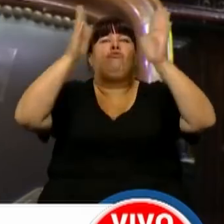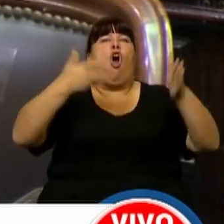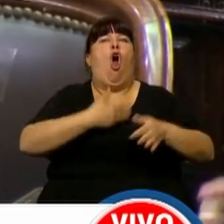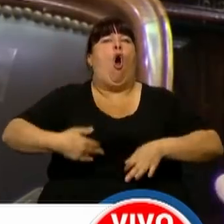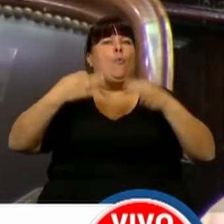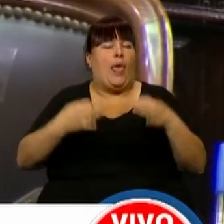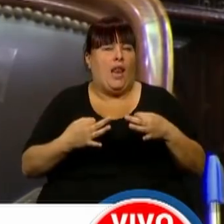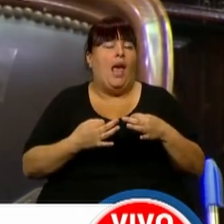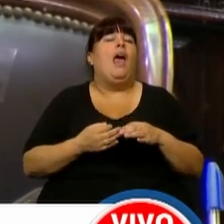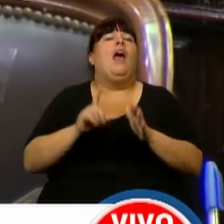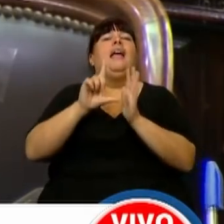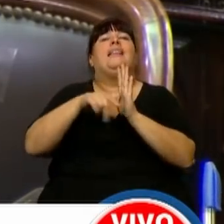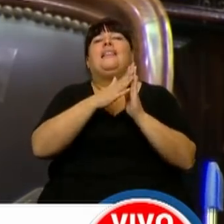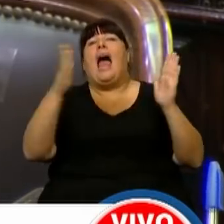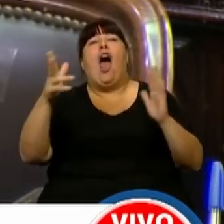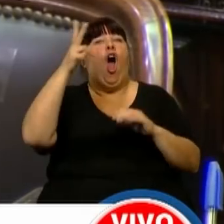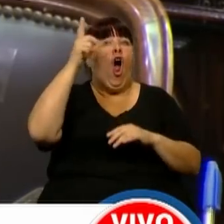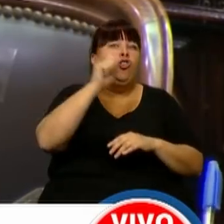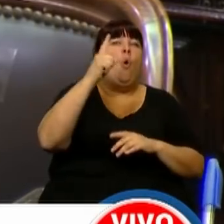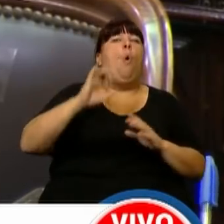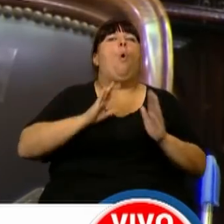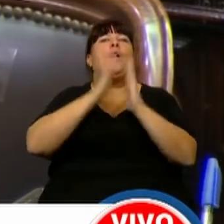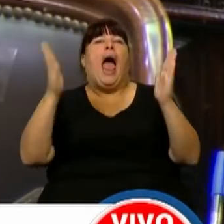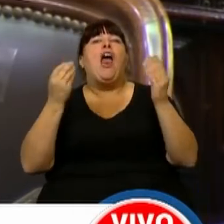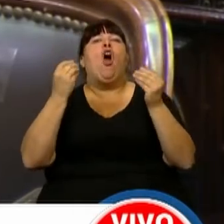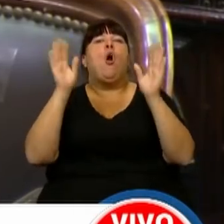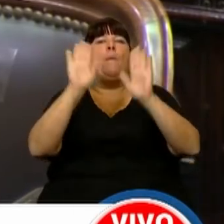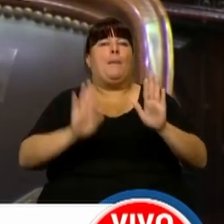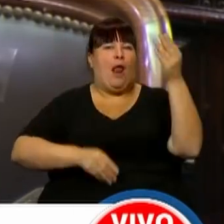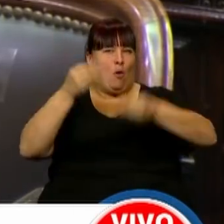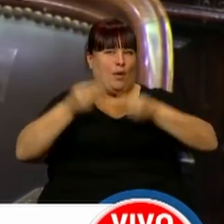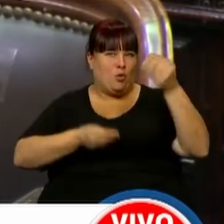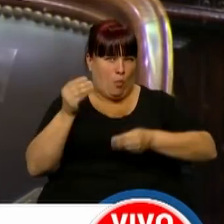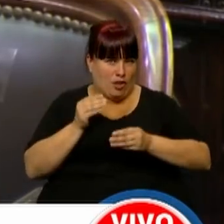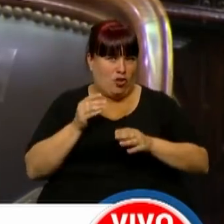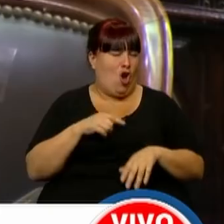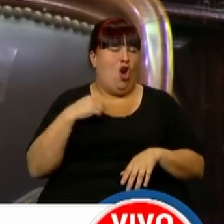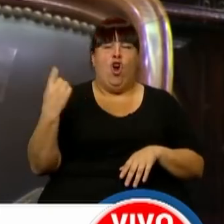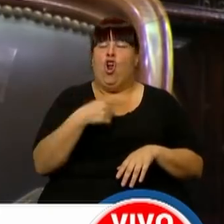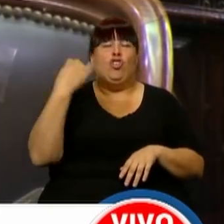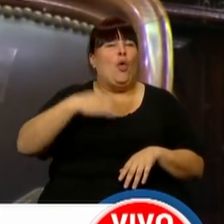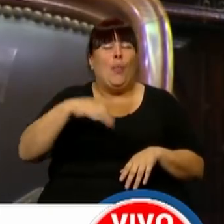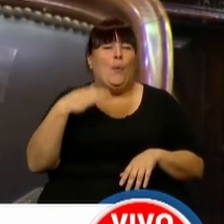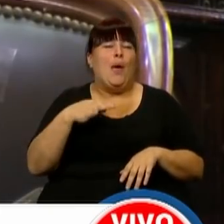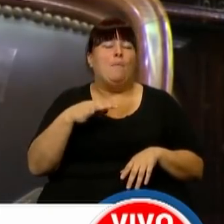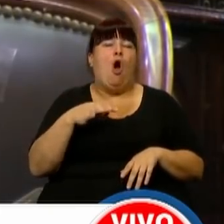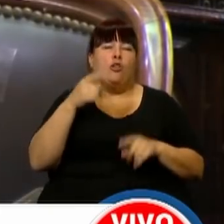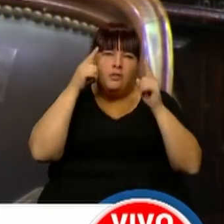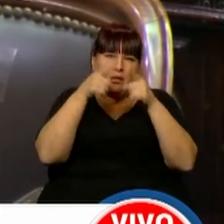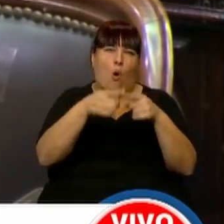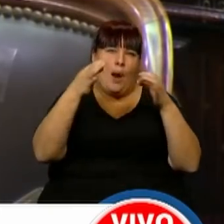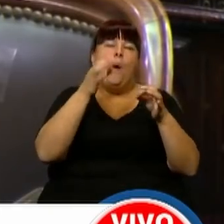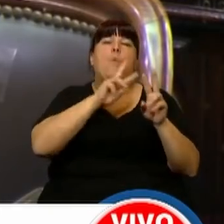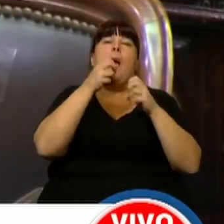institucionalmente y que tardan entre 8 meses y 1 año en el proceso presupuestario. Nosotros debemos poner el punto